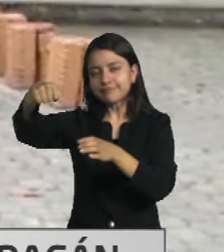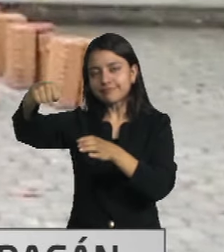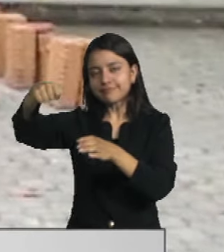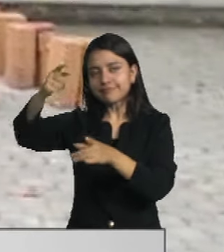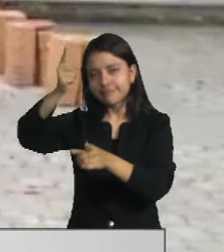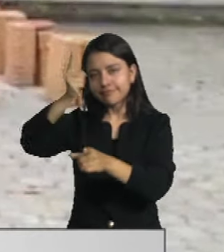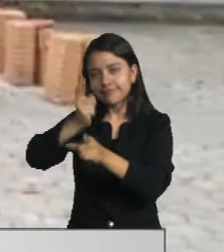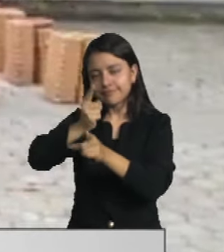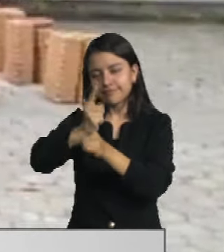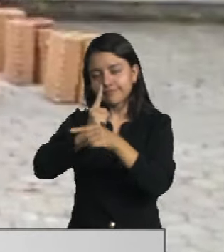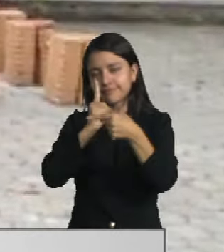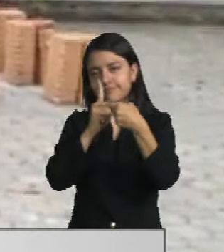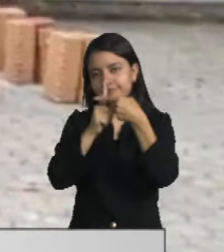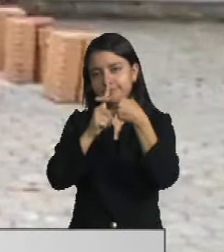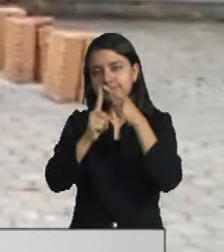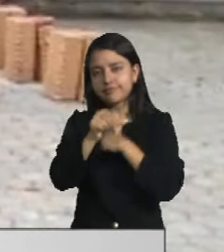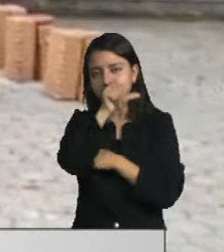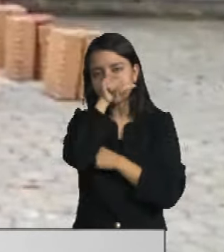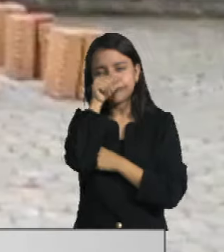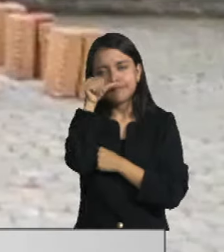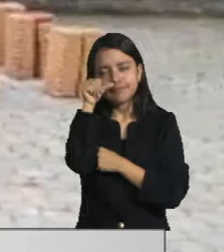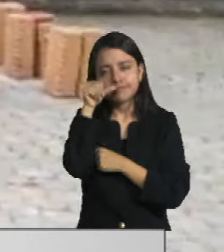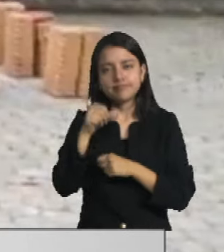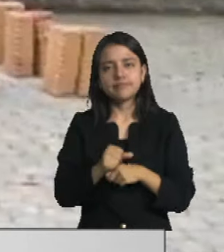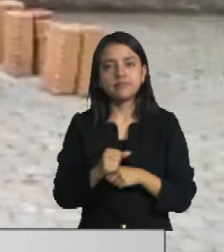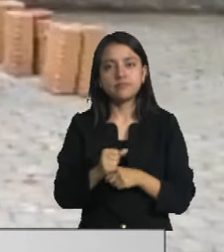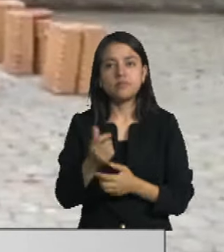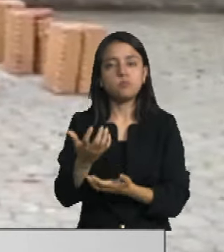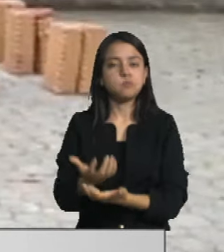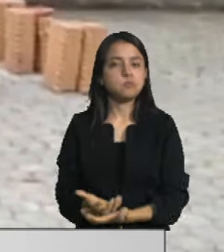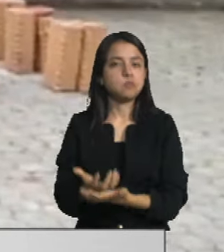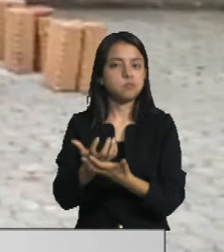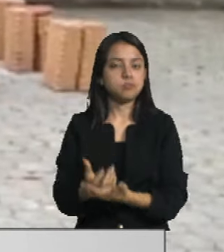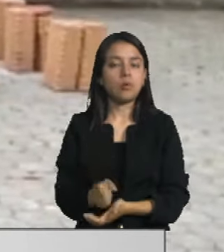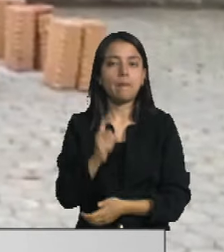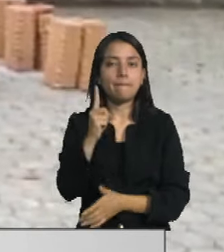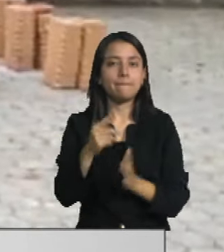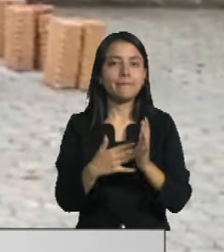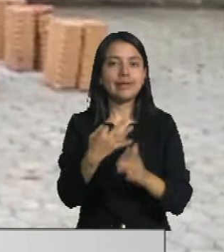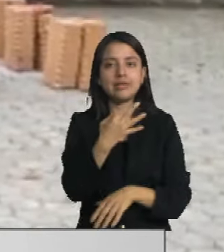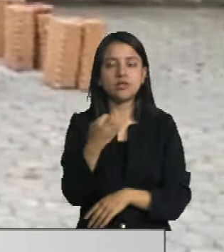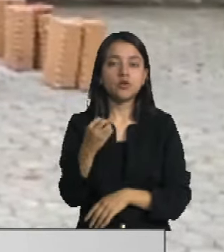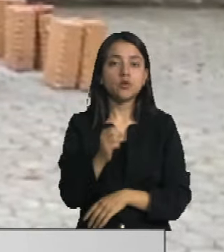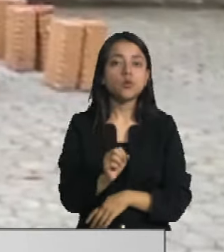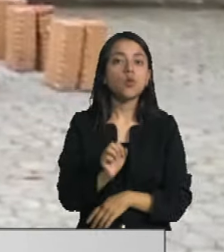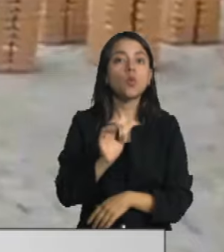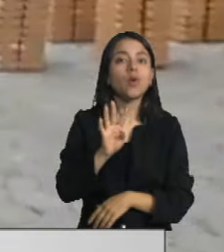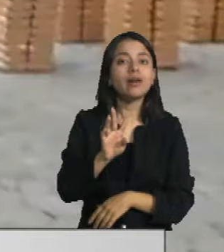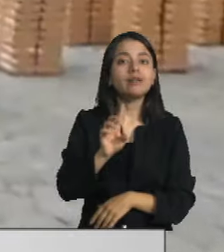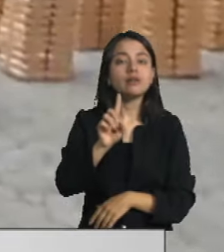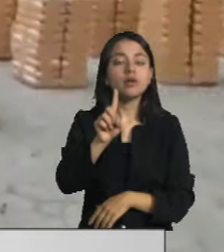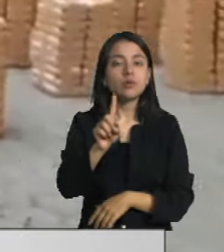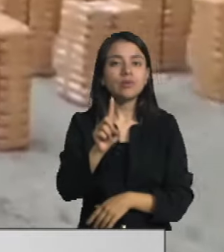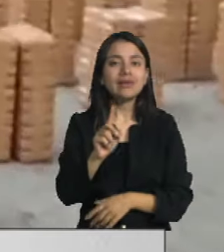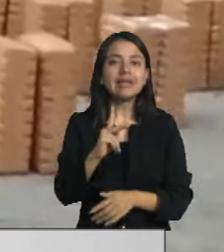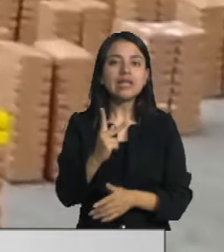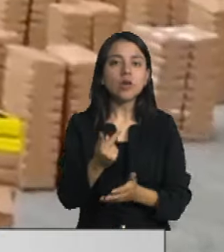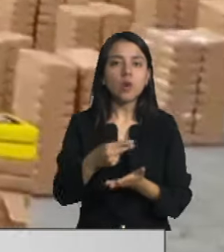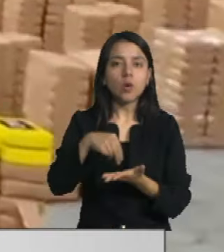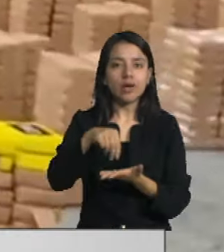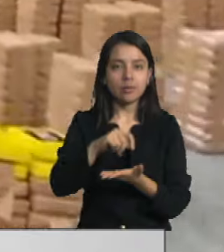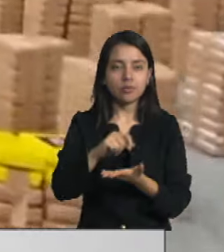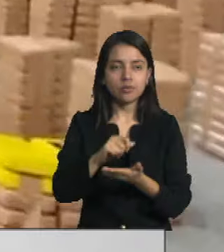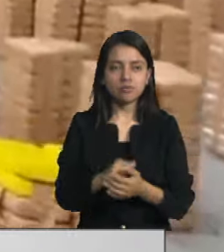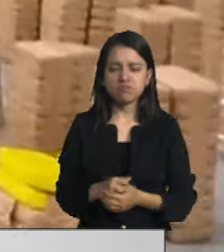contenido, dio positivo para clorhidrato de cocaína con un peso neto de 1.341 kilogramos. El alijo